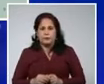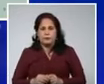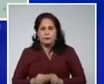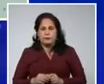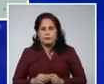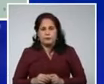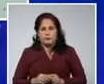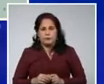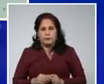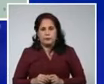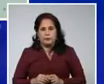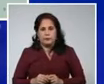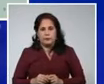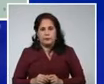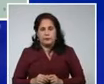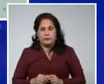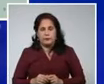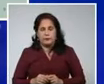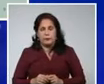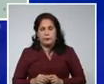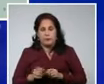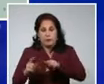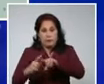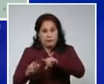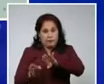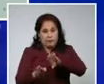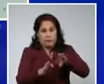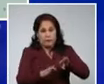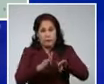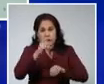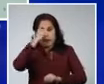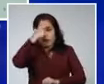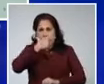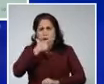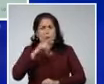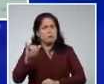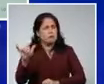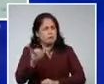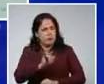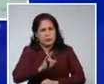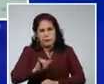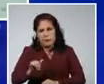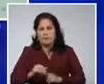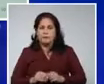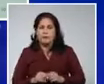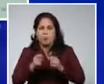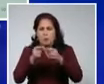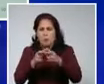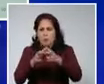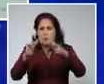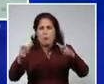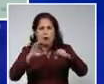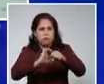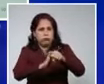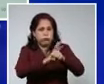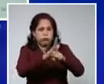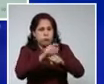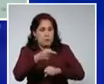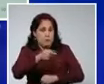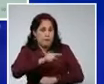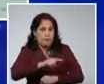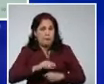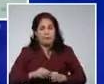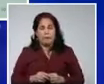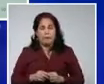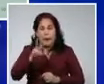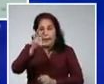municipios. Ciego de Ávila, también con un incremento en los últimos días,